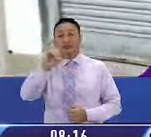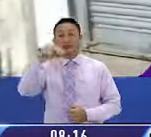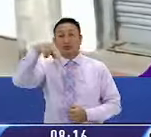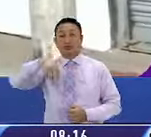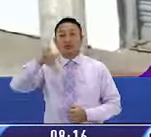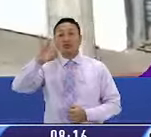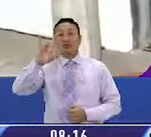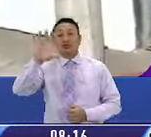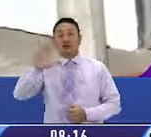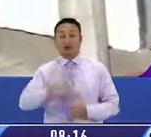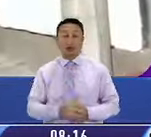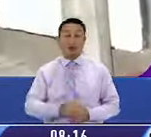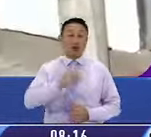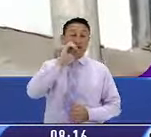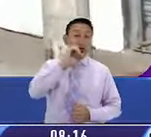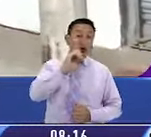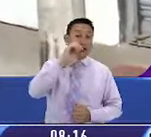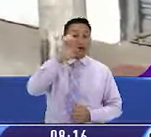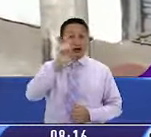OE7AIN85. Repetimos,